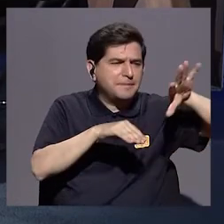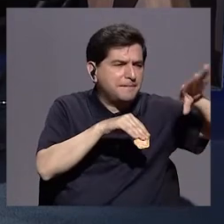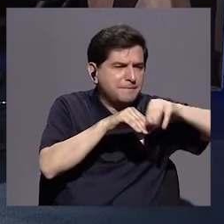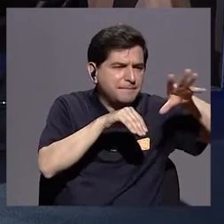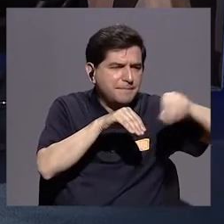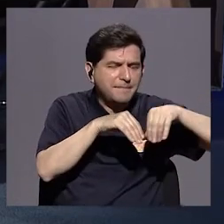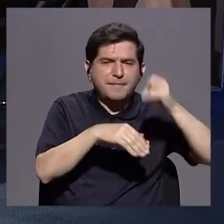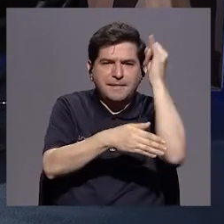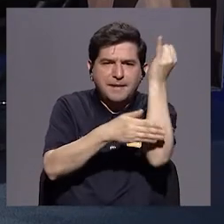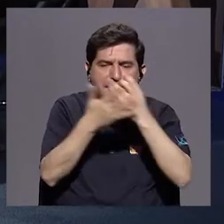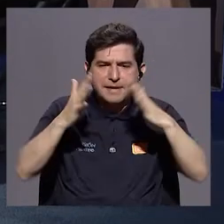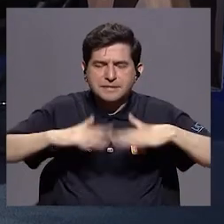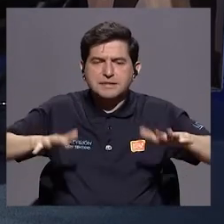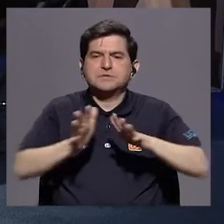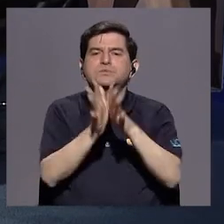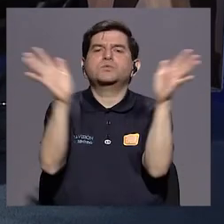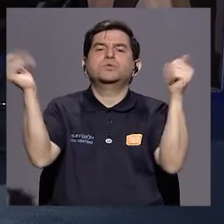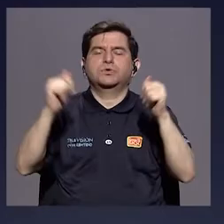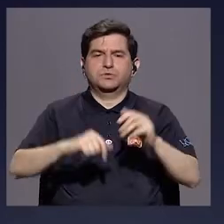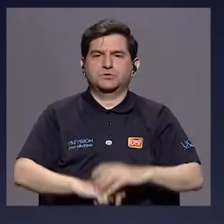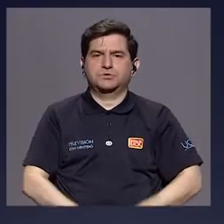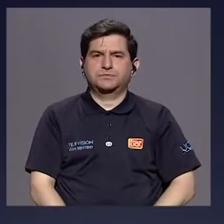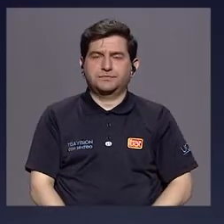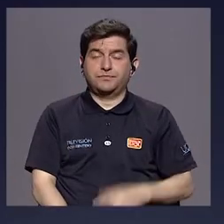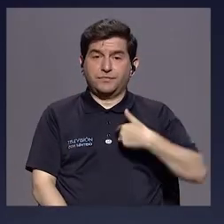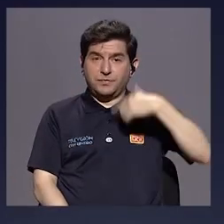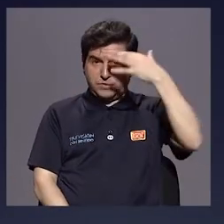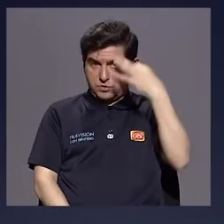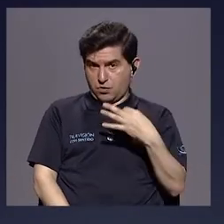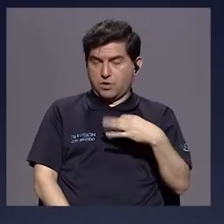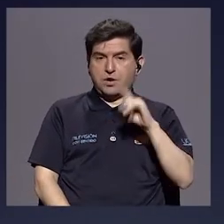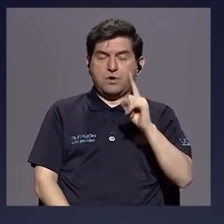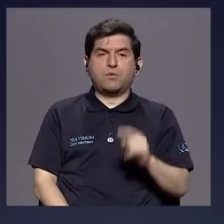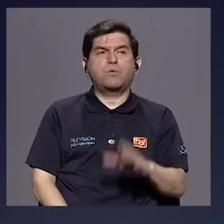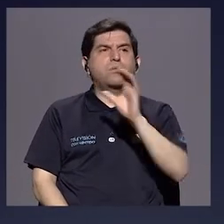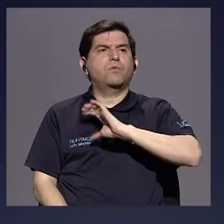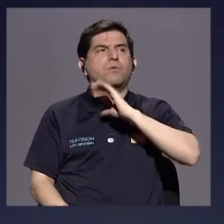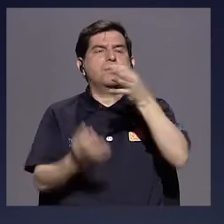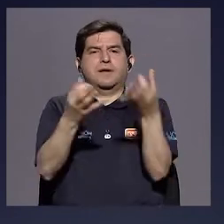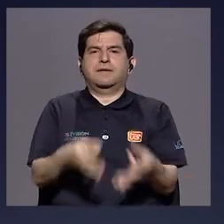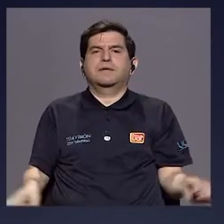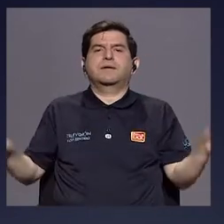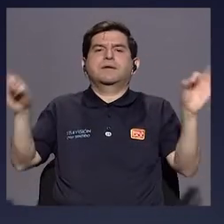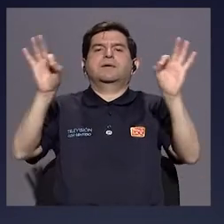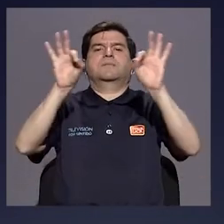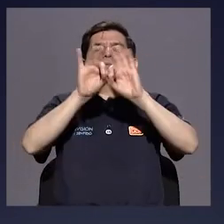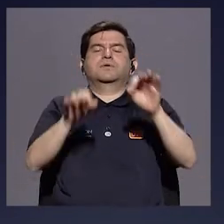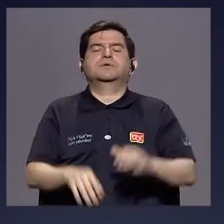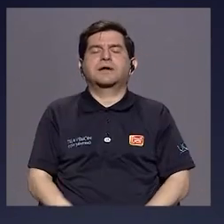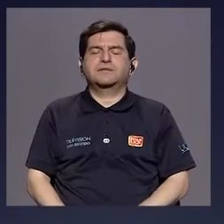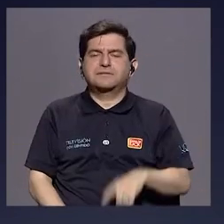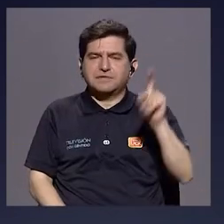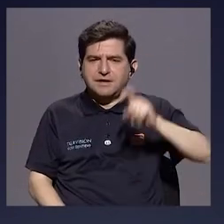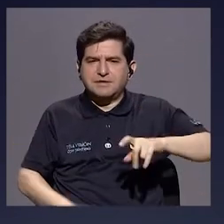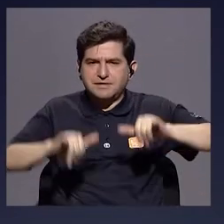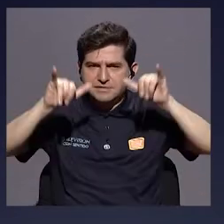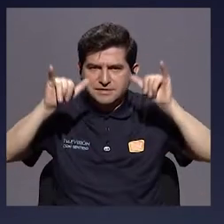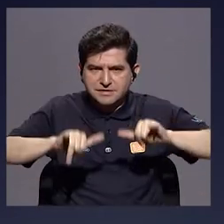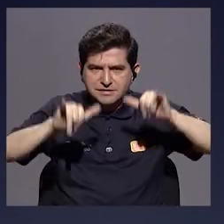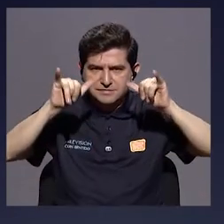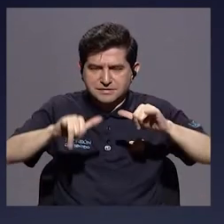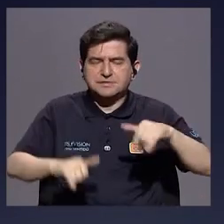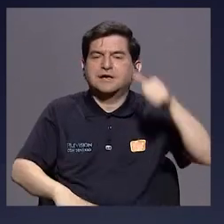arte en espacios públicos creo que uno de los aspectos más importantes de que se tiene que mantener en